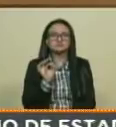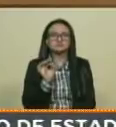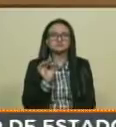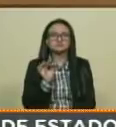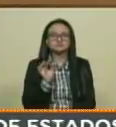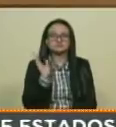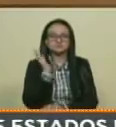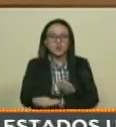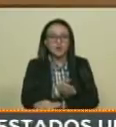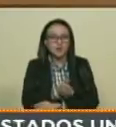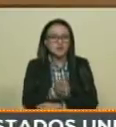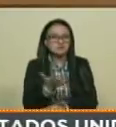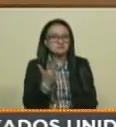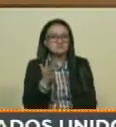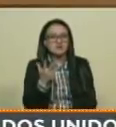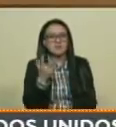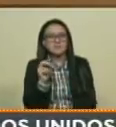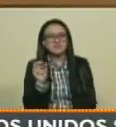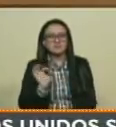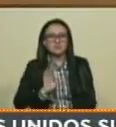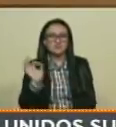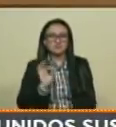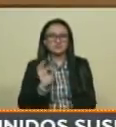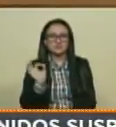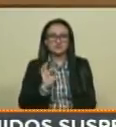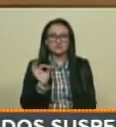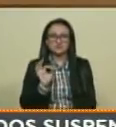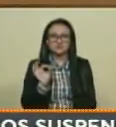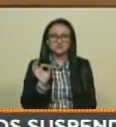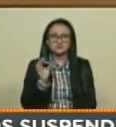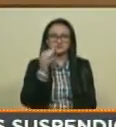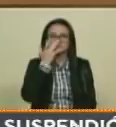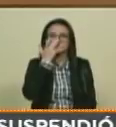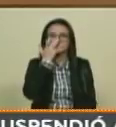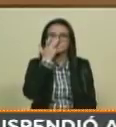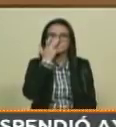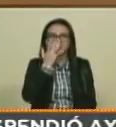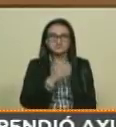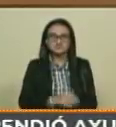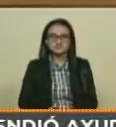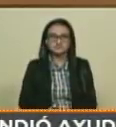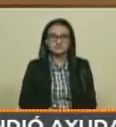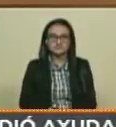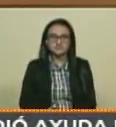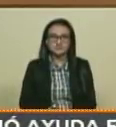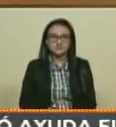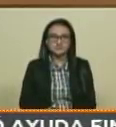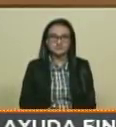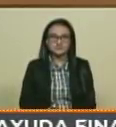en acusación apenas el 20%, particularmente a los llamados raspacupos.